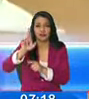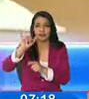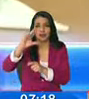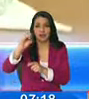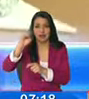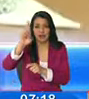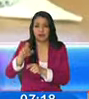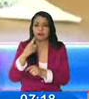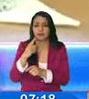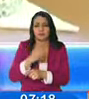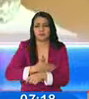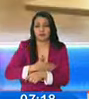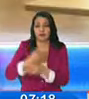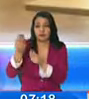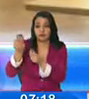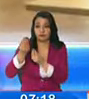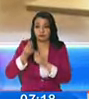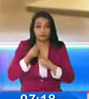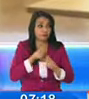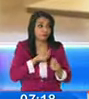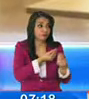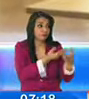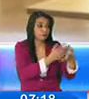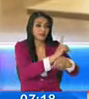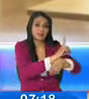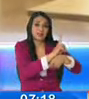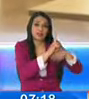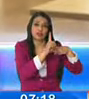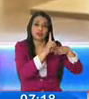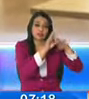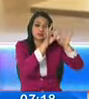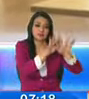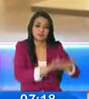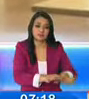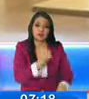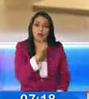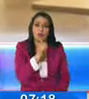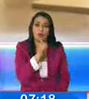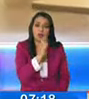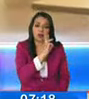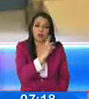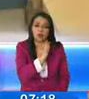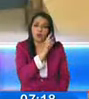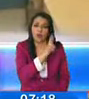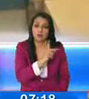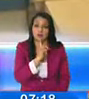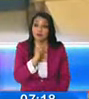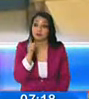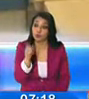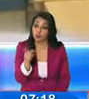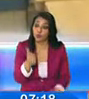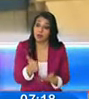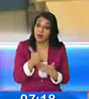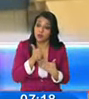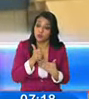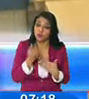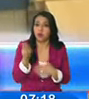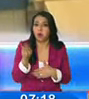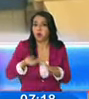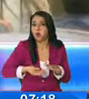un mensaje al entonces director de Senagua, Walter Solís, diciendo que habría una gratificación de